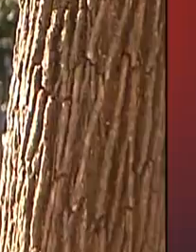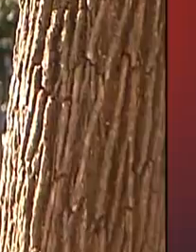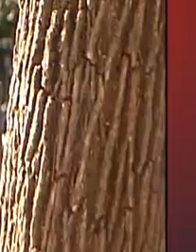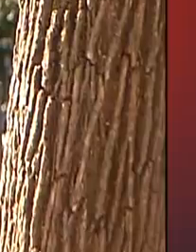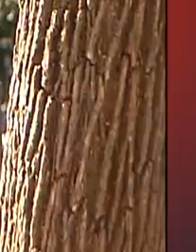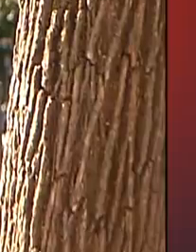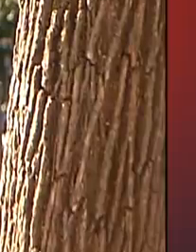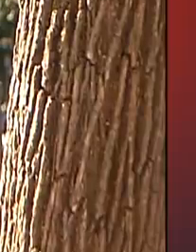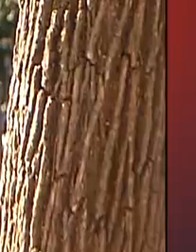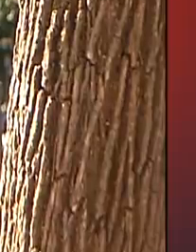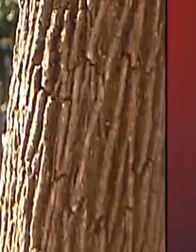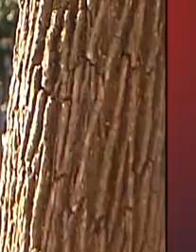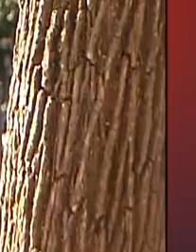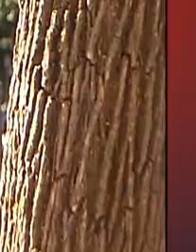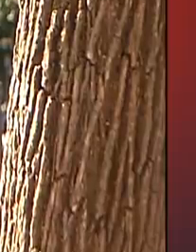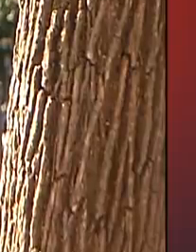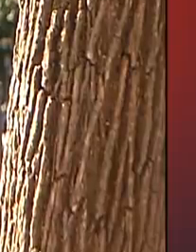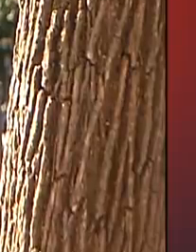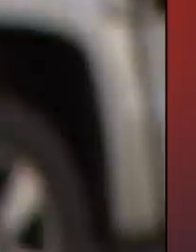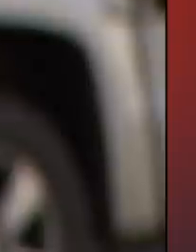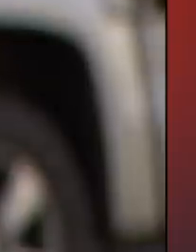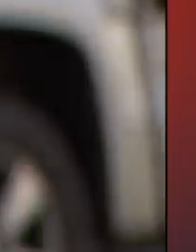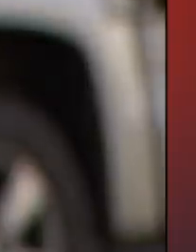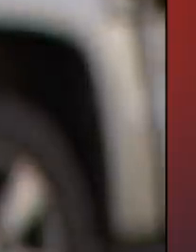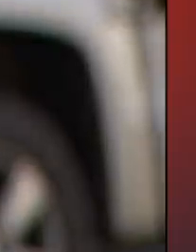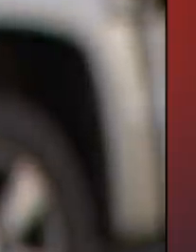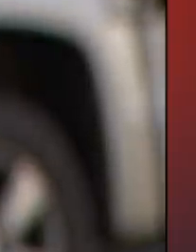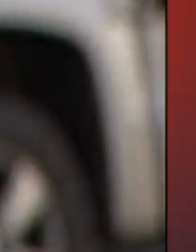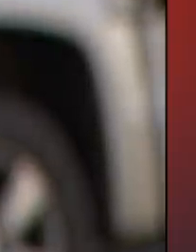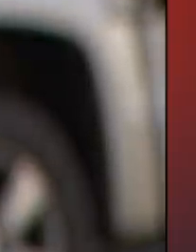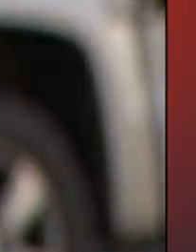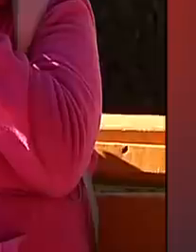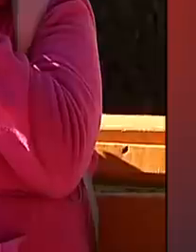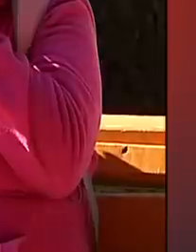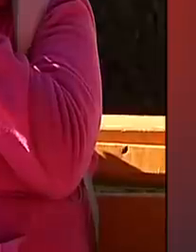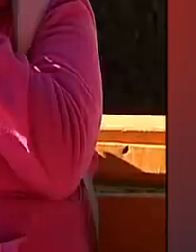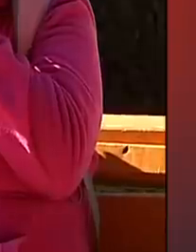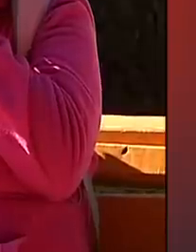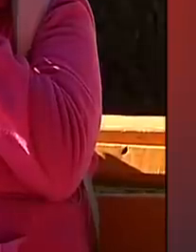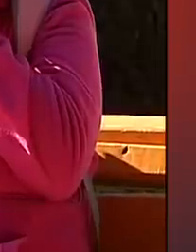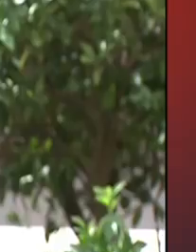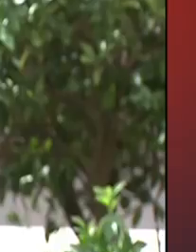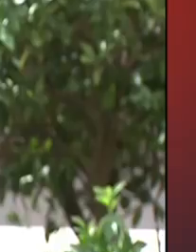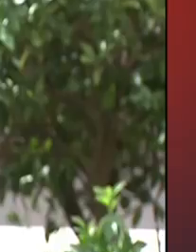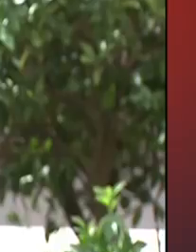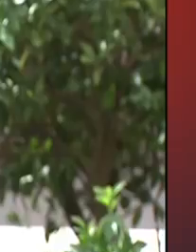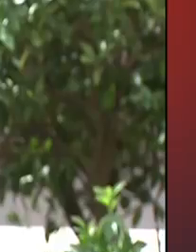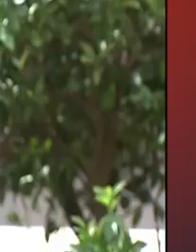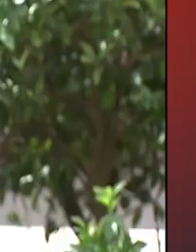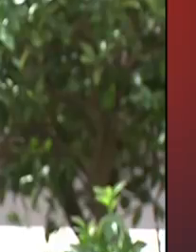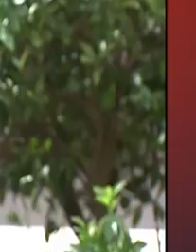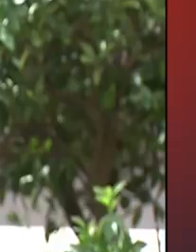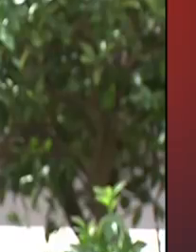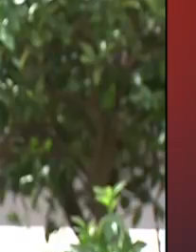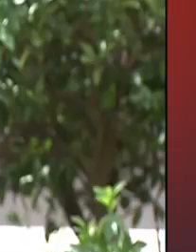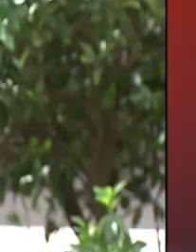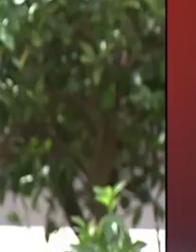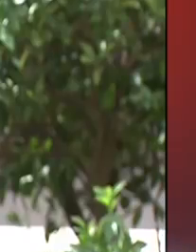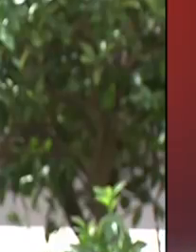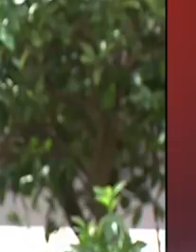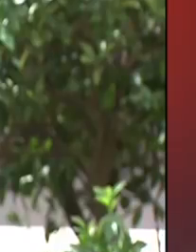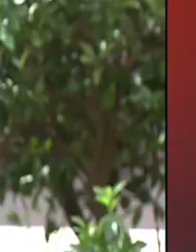hay 6 nuevos fallecidos por COVID-19. Parte del resumen que se entregó ahora esta mañana,